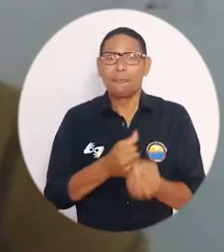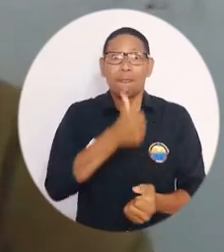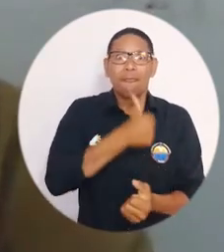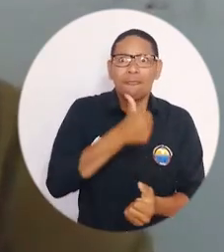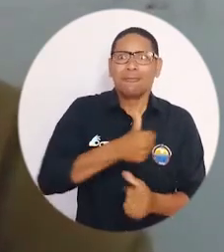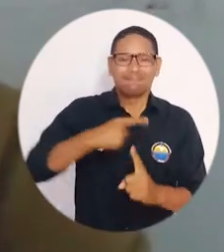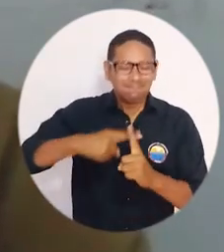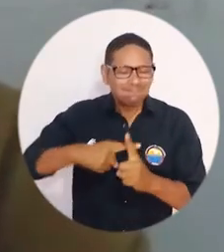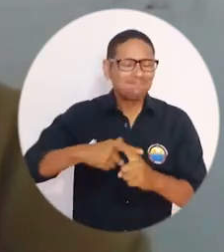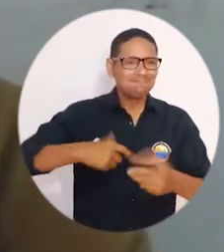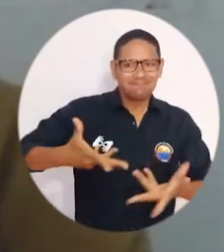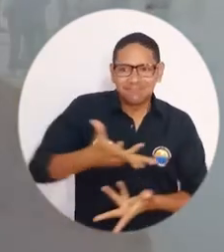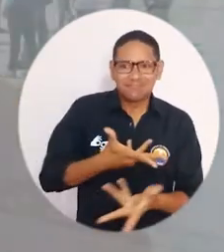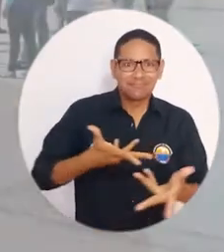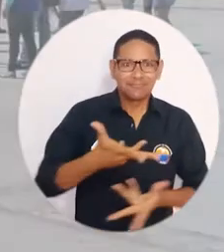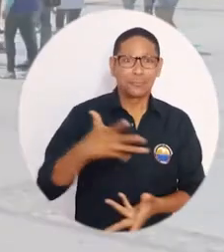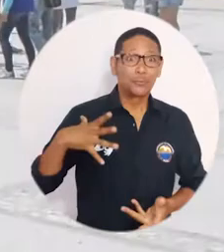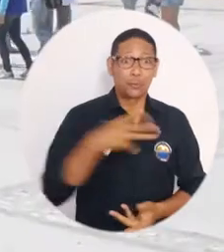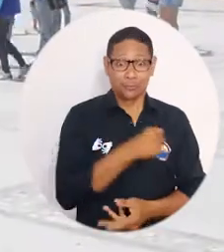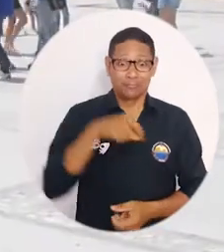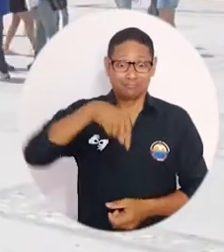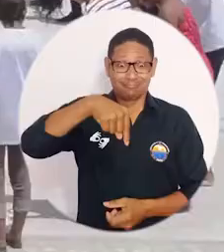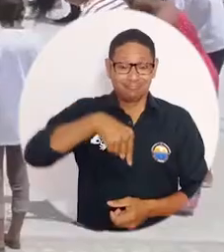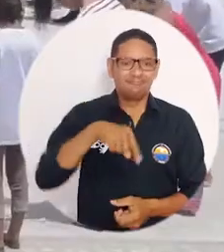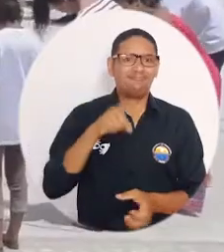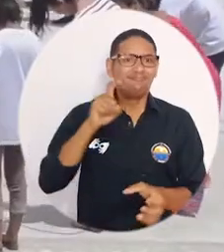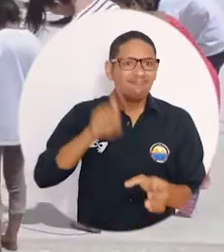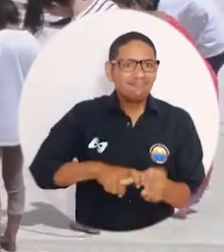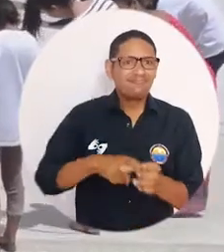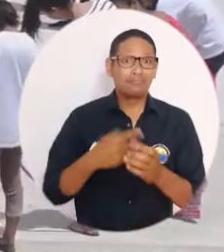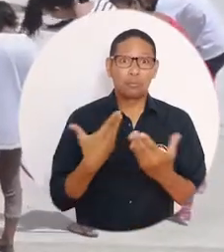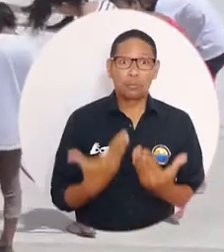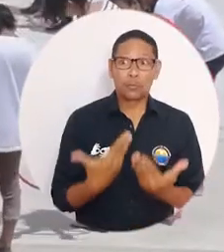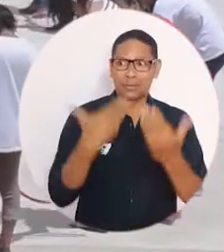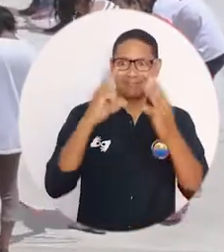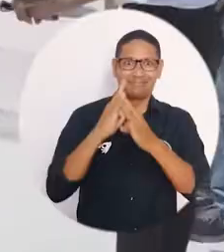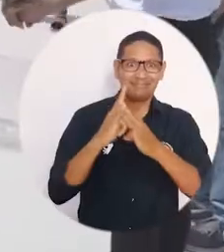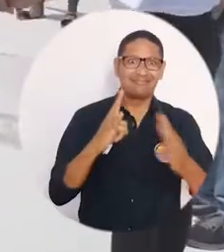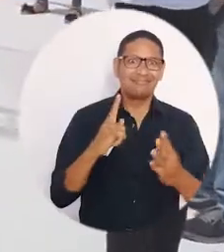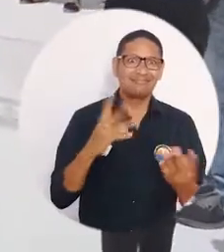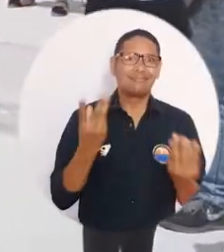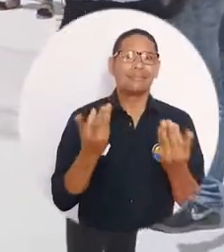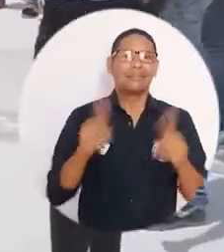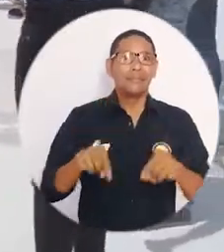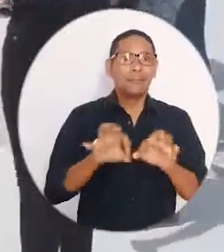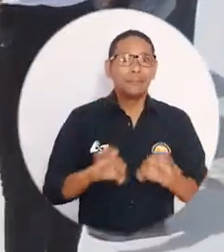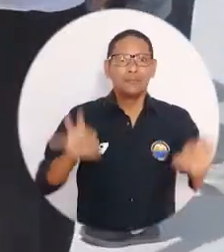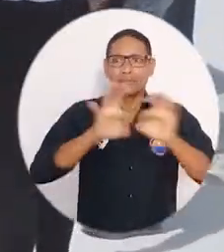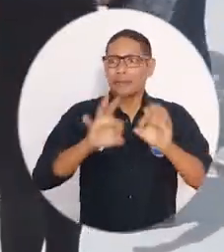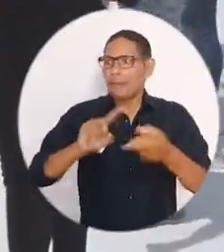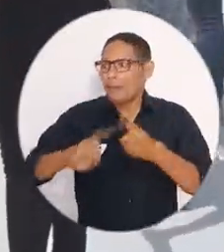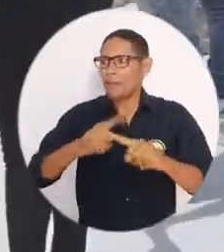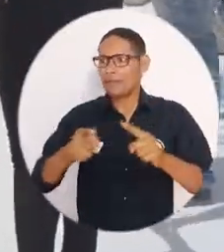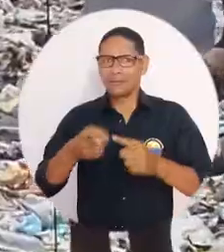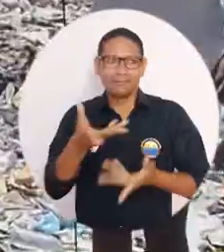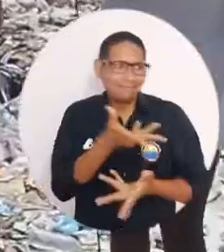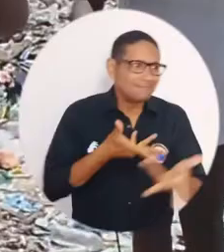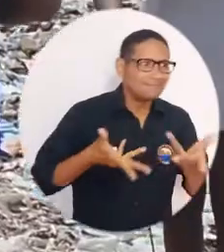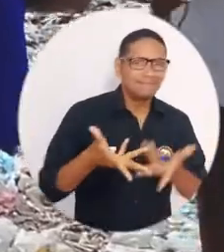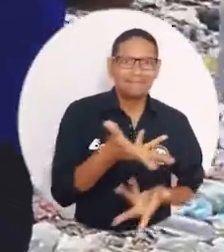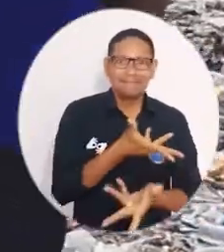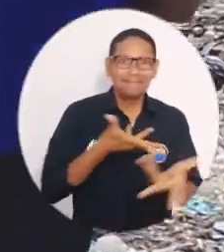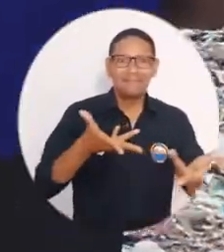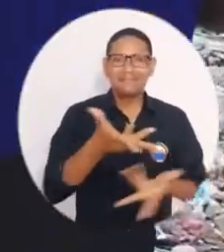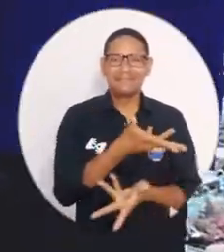resiliente y solidario que tenemos los integrantes de esta casa de estudios. Es un espacio también para hacer amigos y